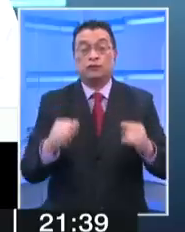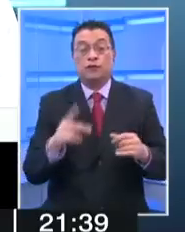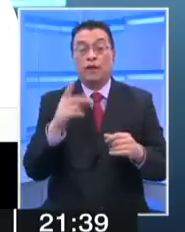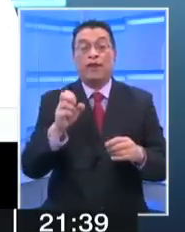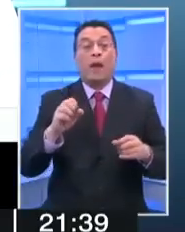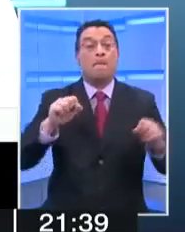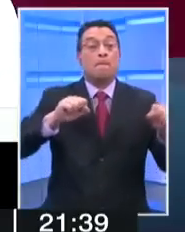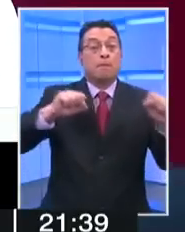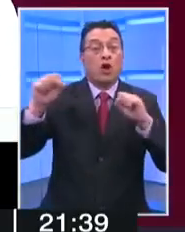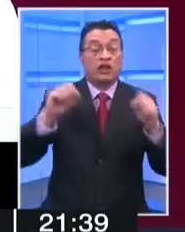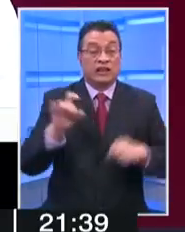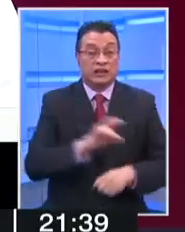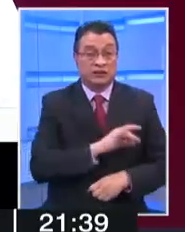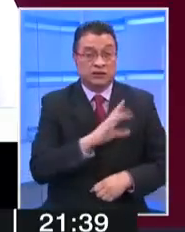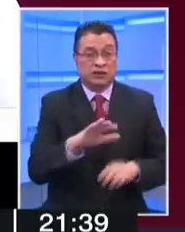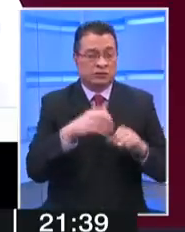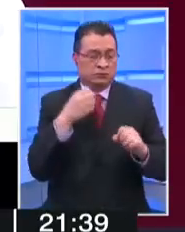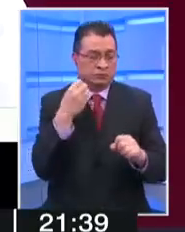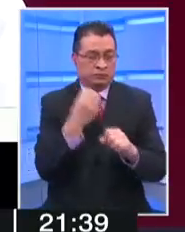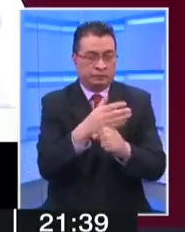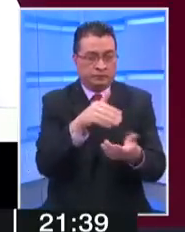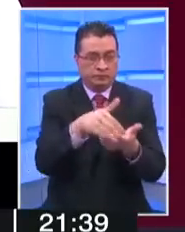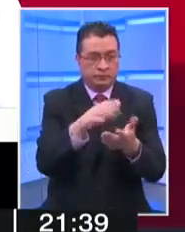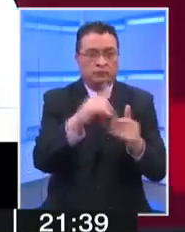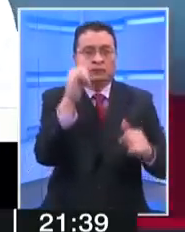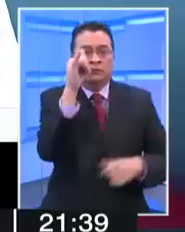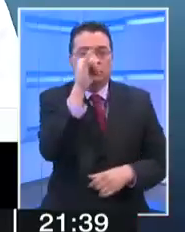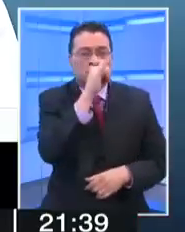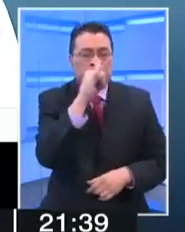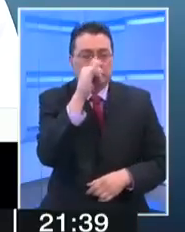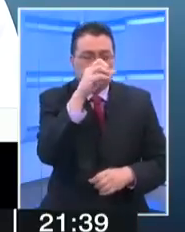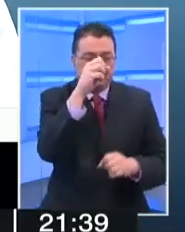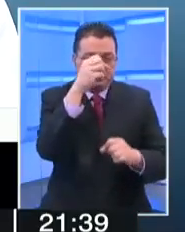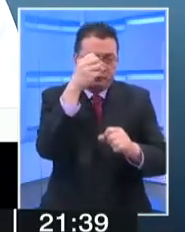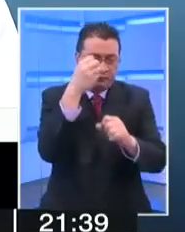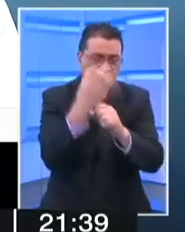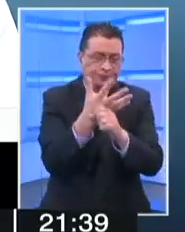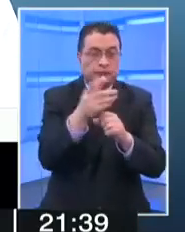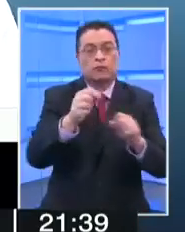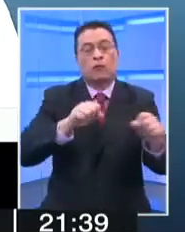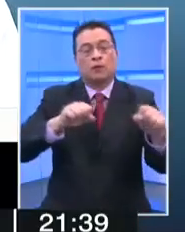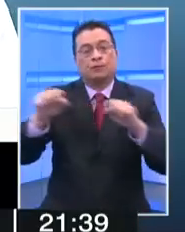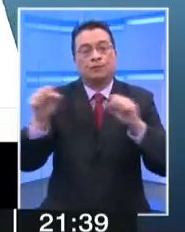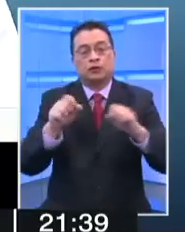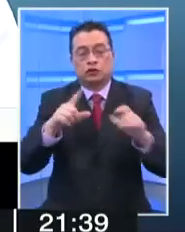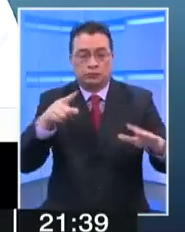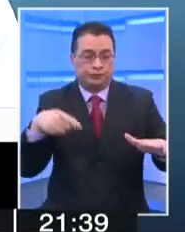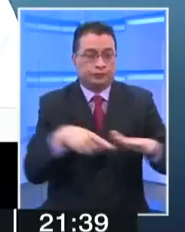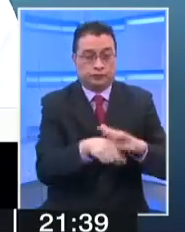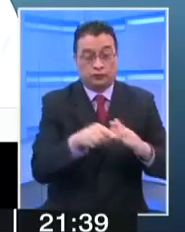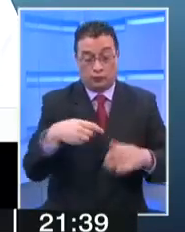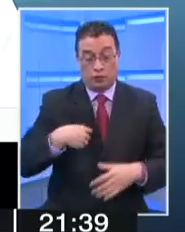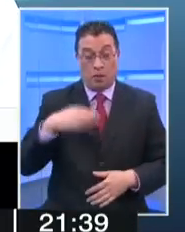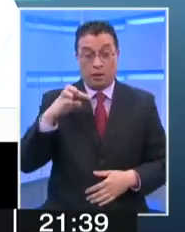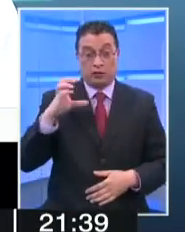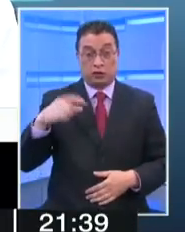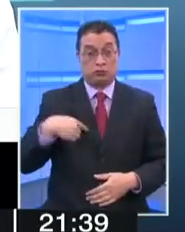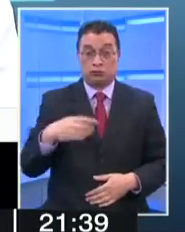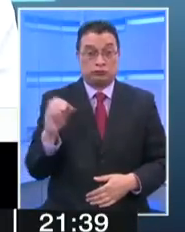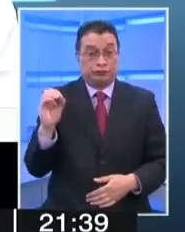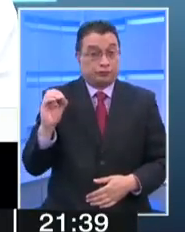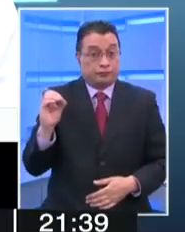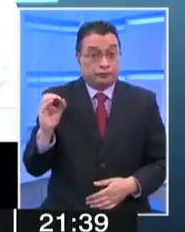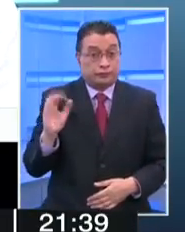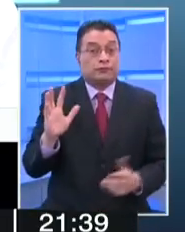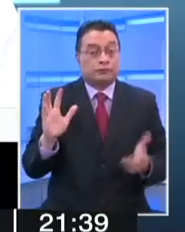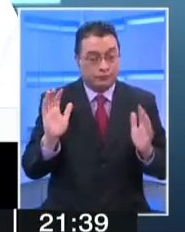Chile la forma en que la la corrupción ha premiado a muchos partidos políticos por supuesto no no a mi partido el partido comunista pero lo ha